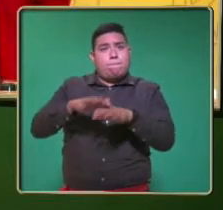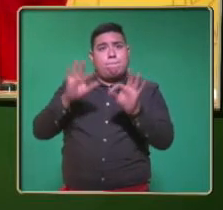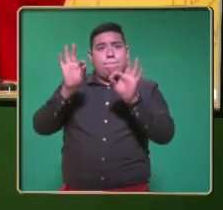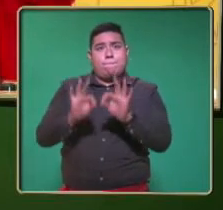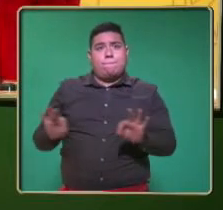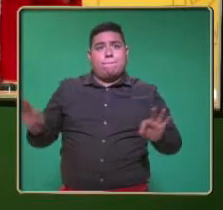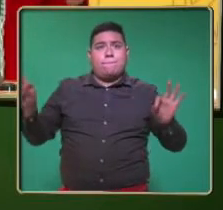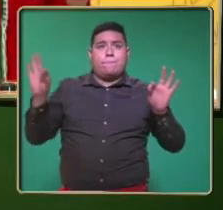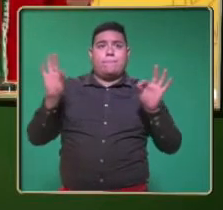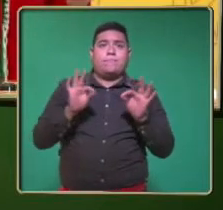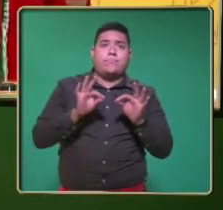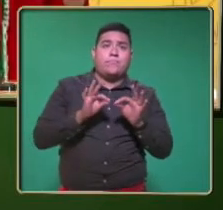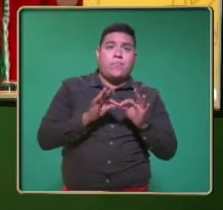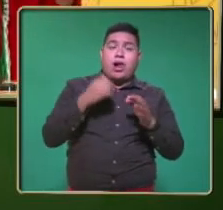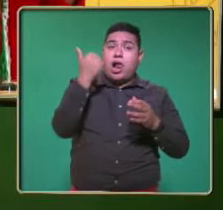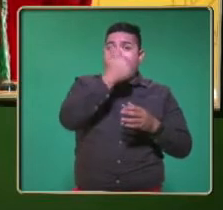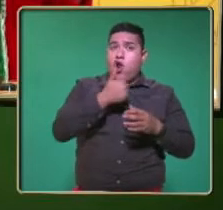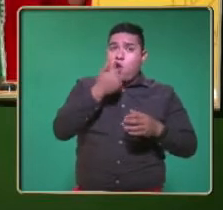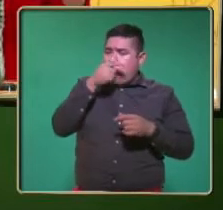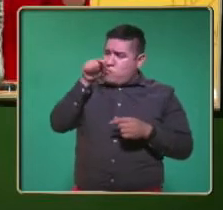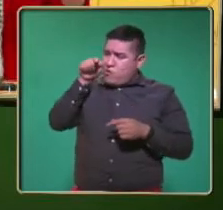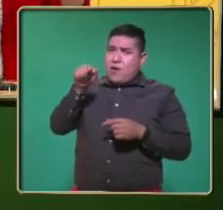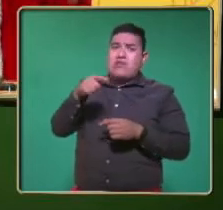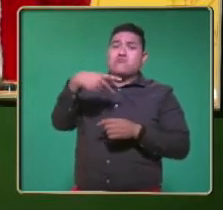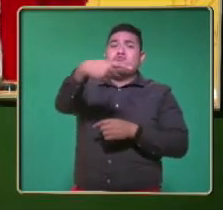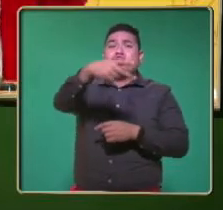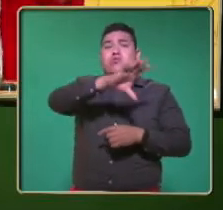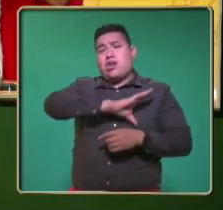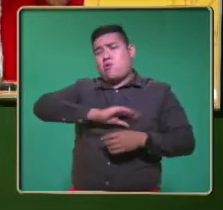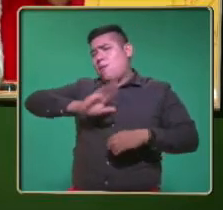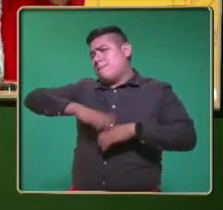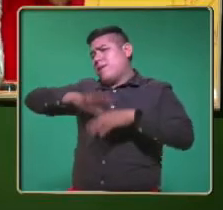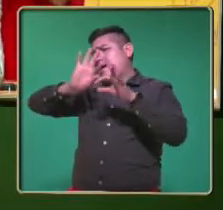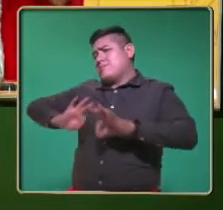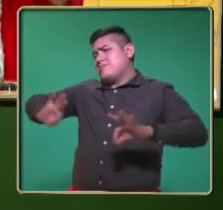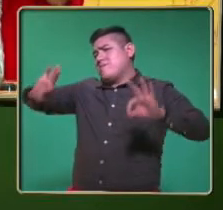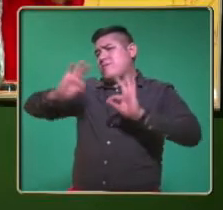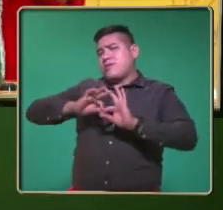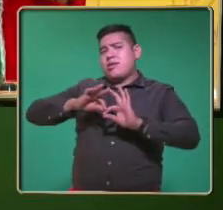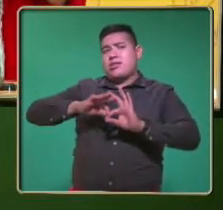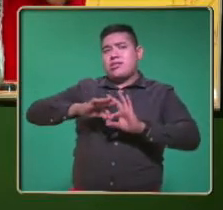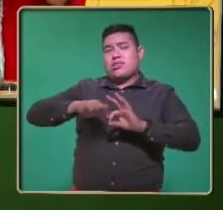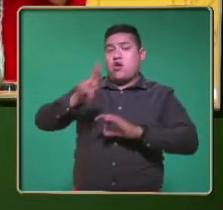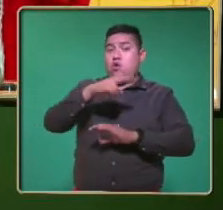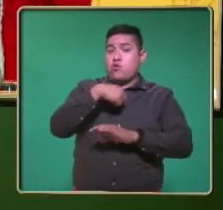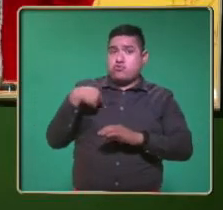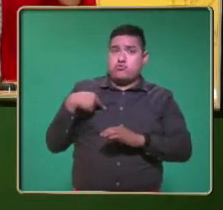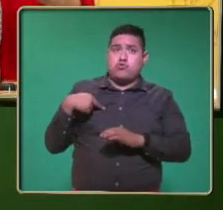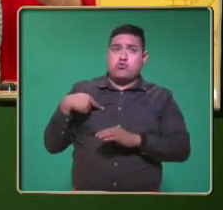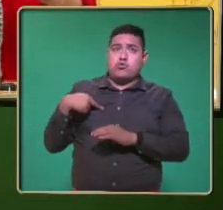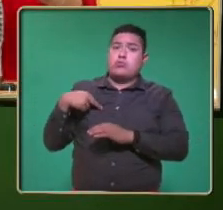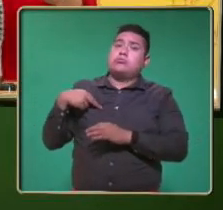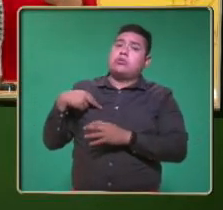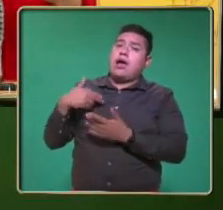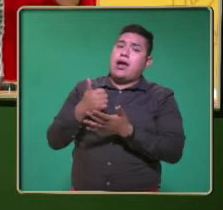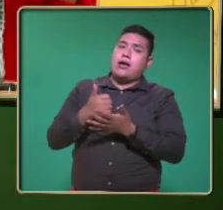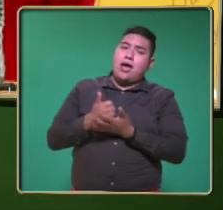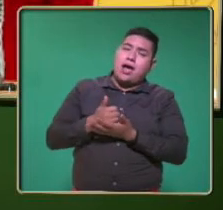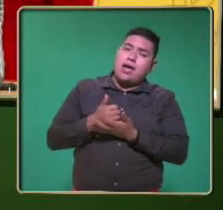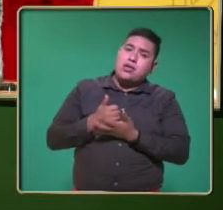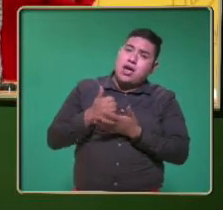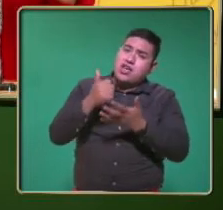importante es el alumno, es su hijo. Entonces nosotros siempre estamos pidiendo, ayúdenos